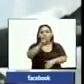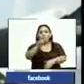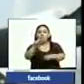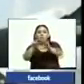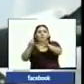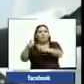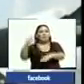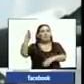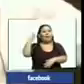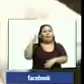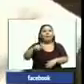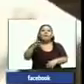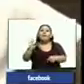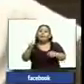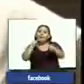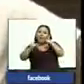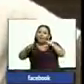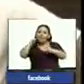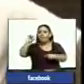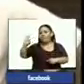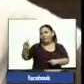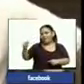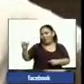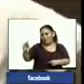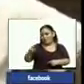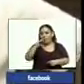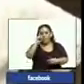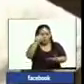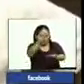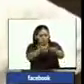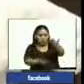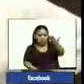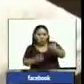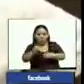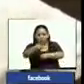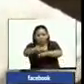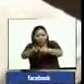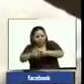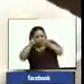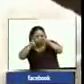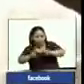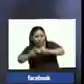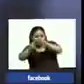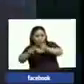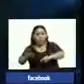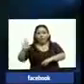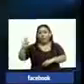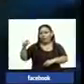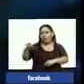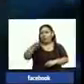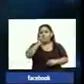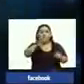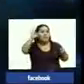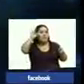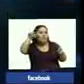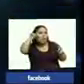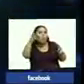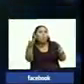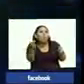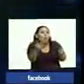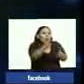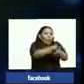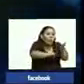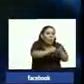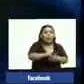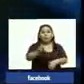bajo la jefatura de Douglas Meléndez en la Fiscalía. Según la tesis presentada por la Unidad de Investigación Financiera de la Fiscalía, Mauricio Funes habría sacado al menos